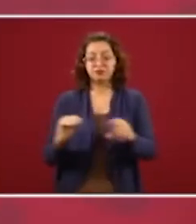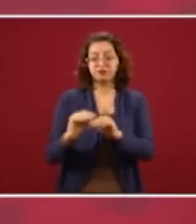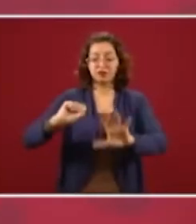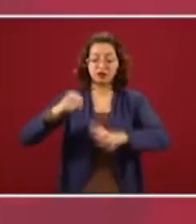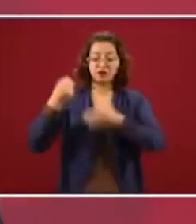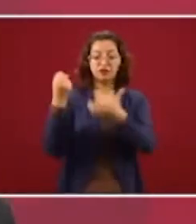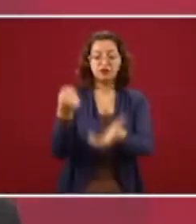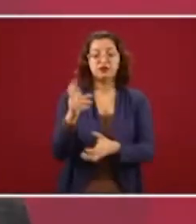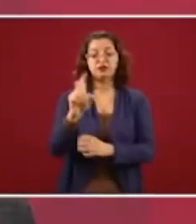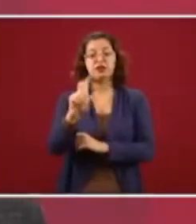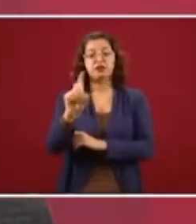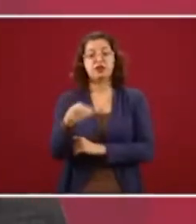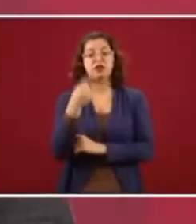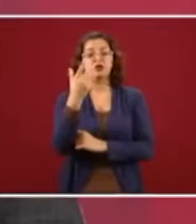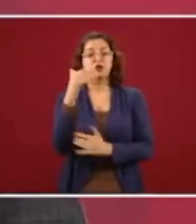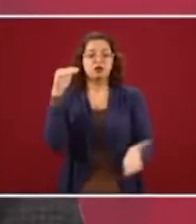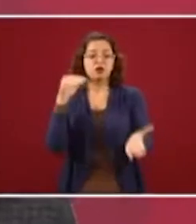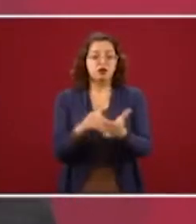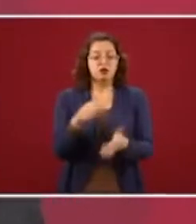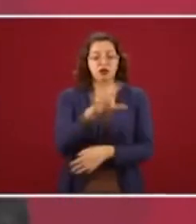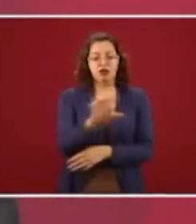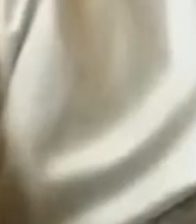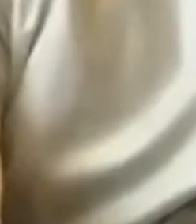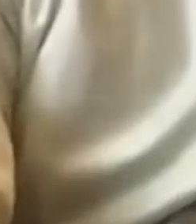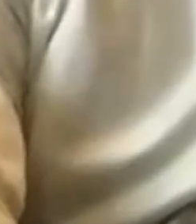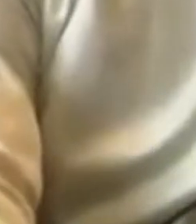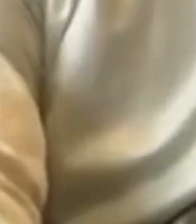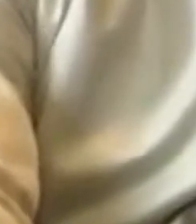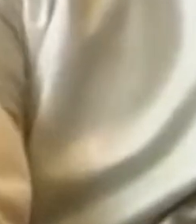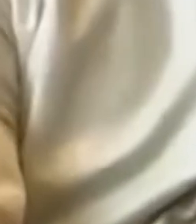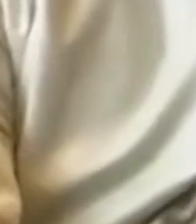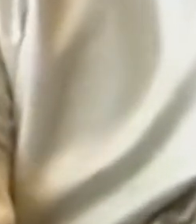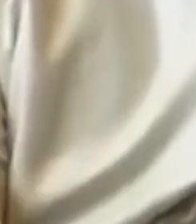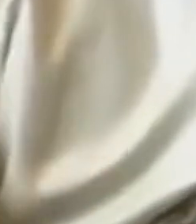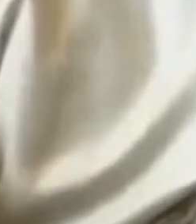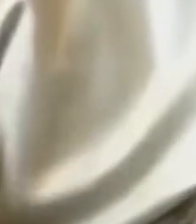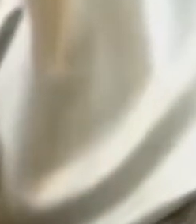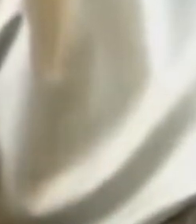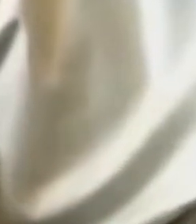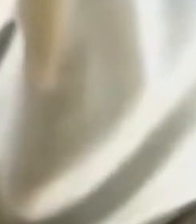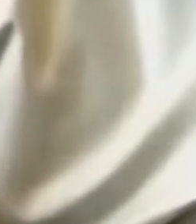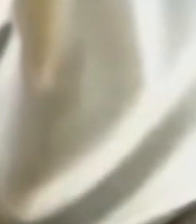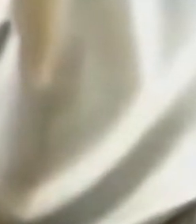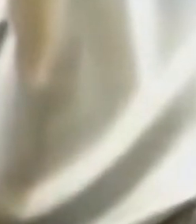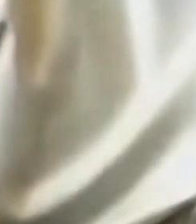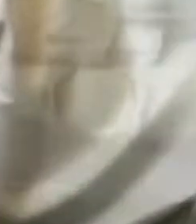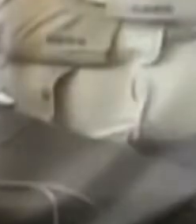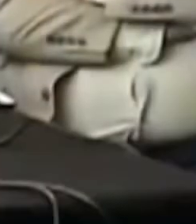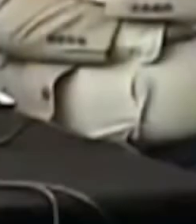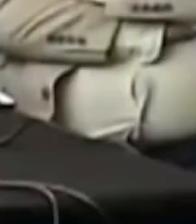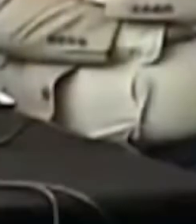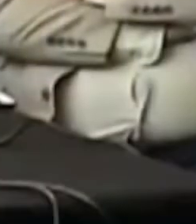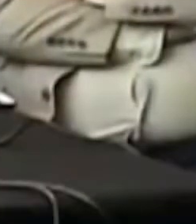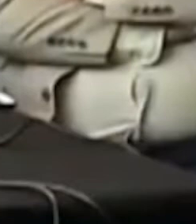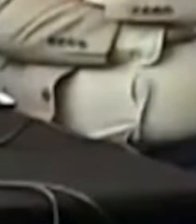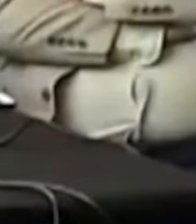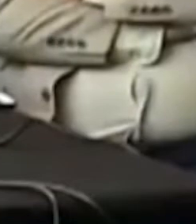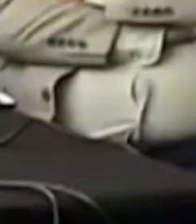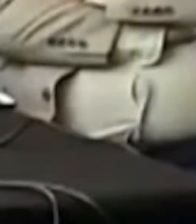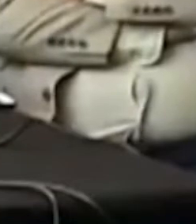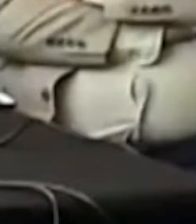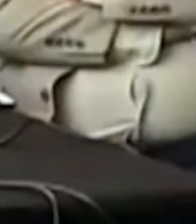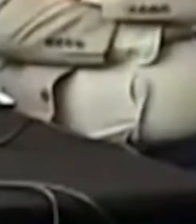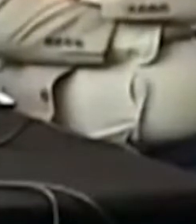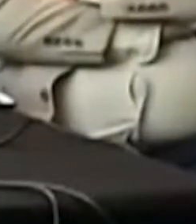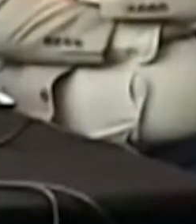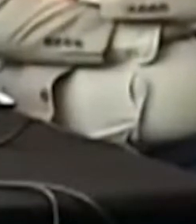31.500 millones de pesos. Por otra parte, este 23 de enero se tiene programada una caravana por la